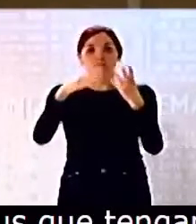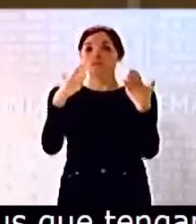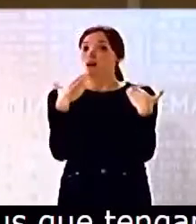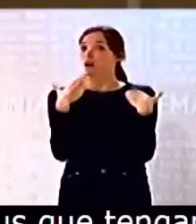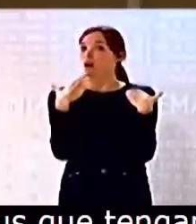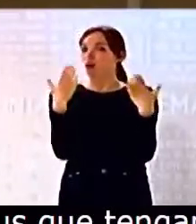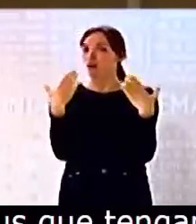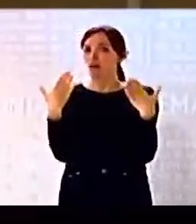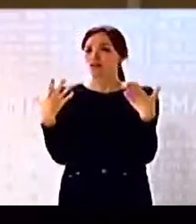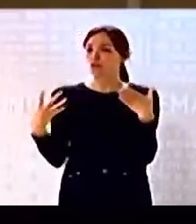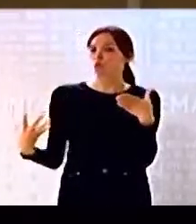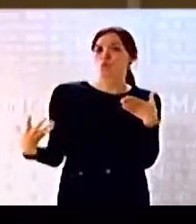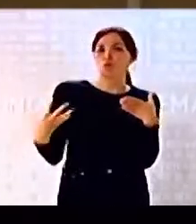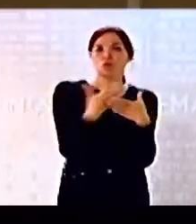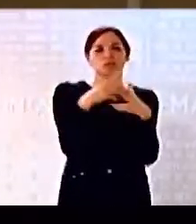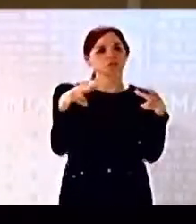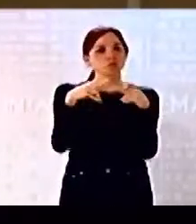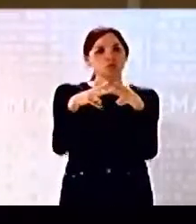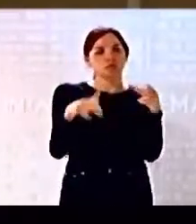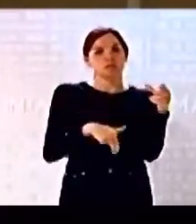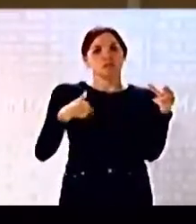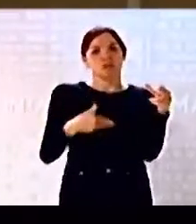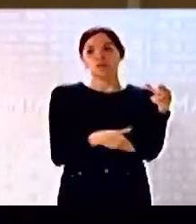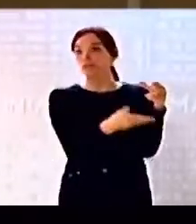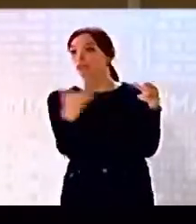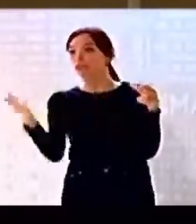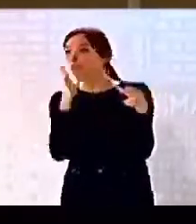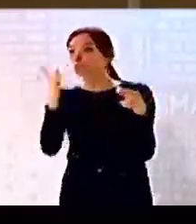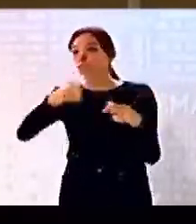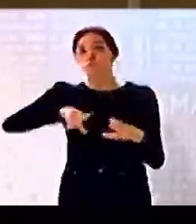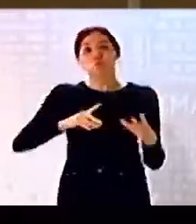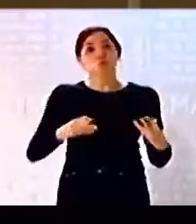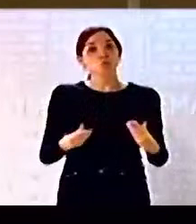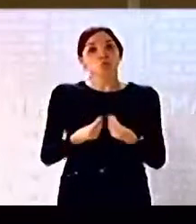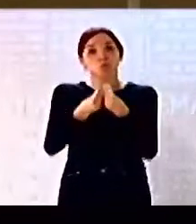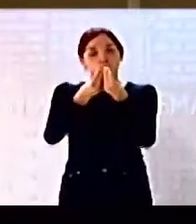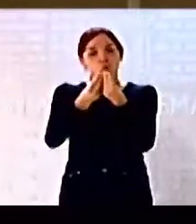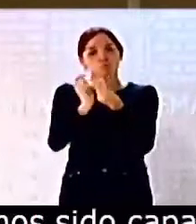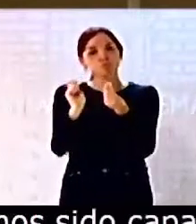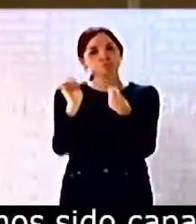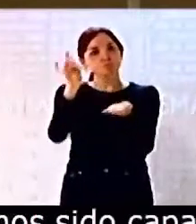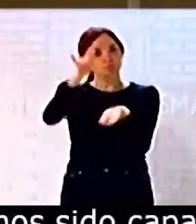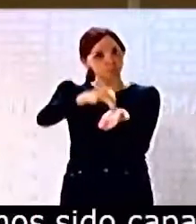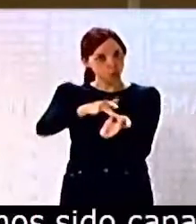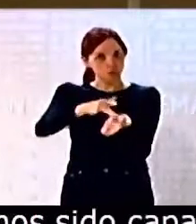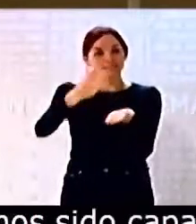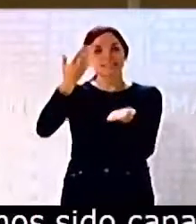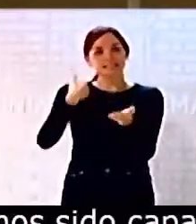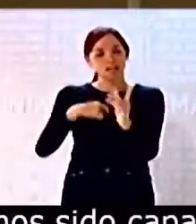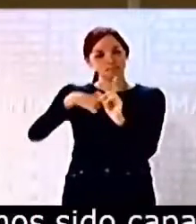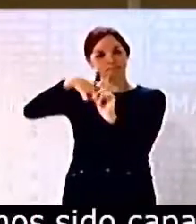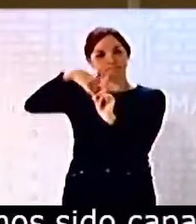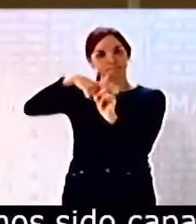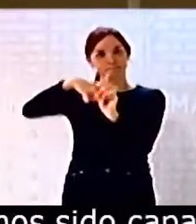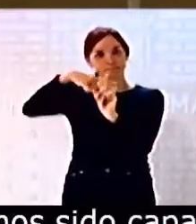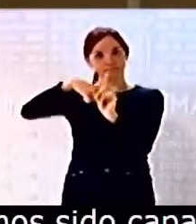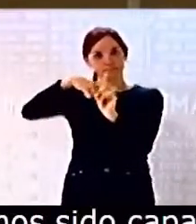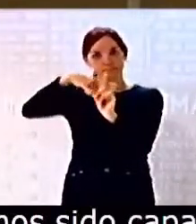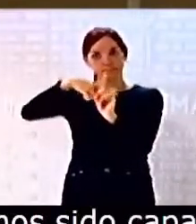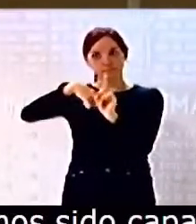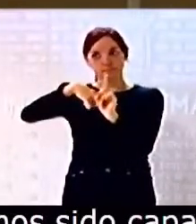agradecer a toda la sociedad el que hayamos sido capaces de llegar a este momento